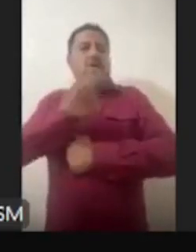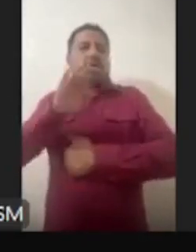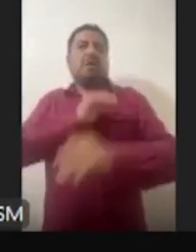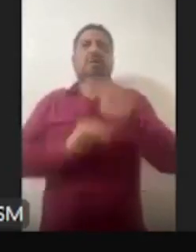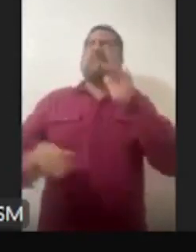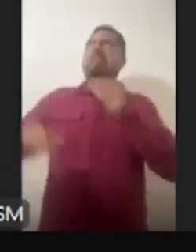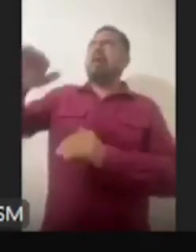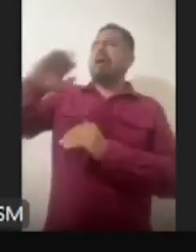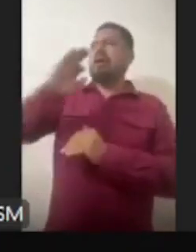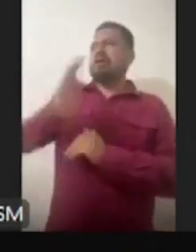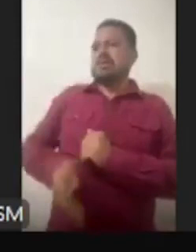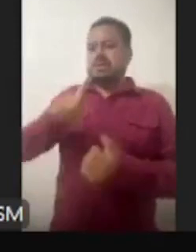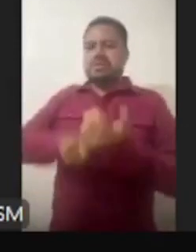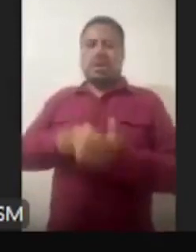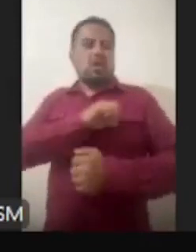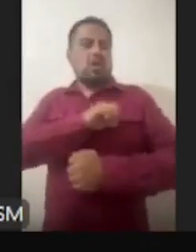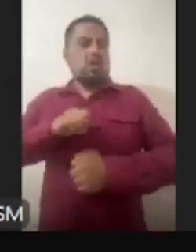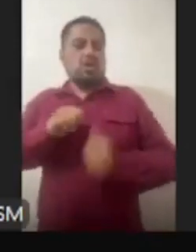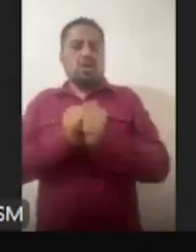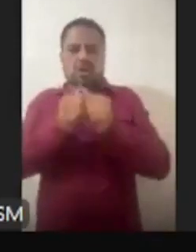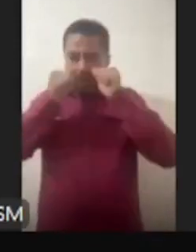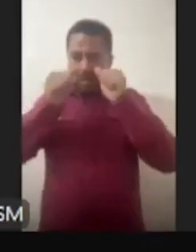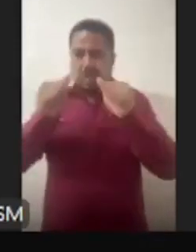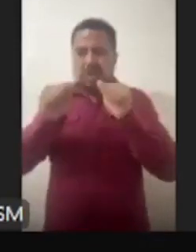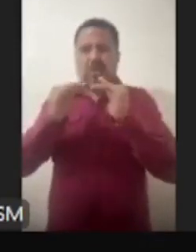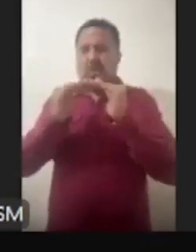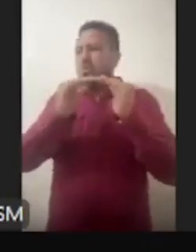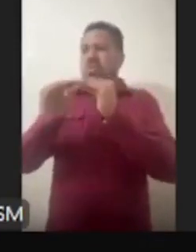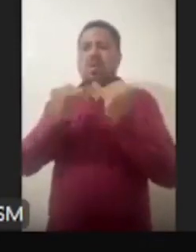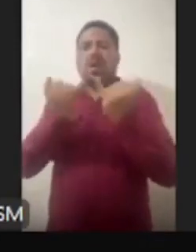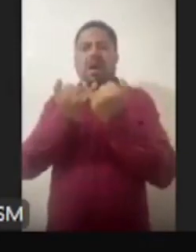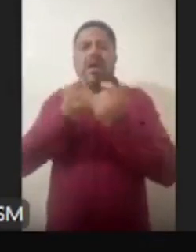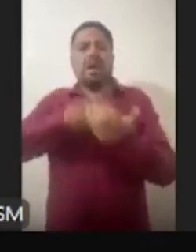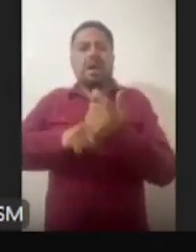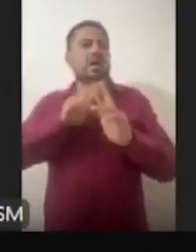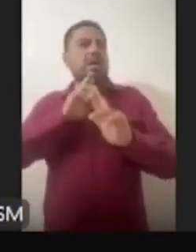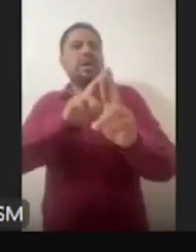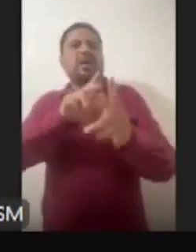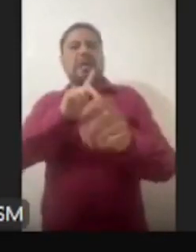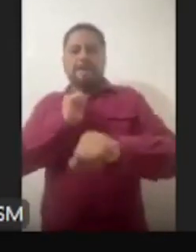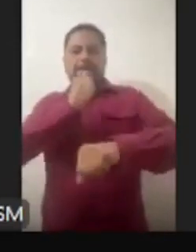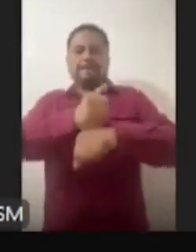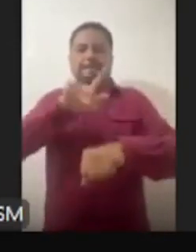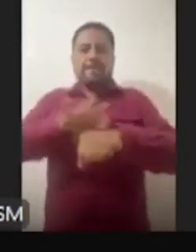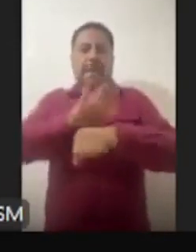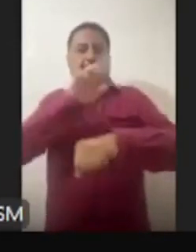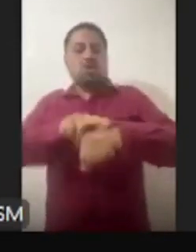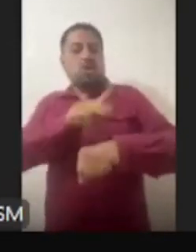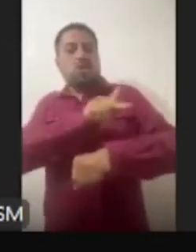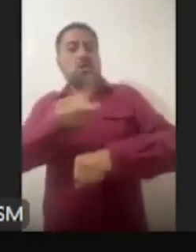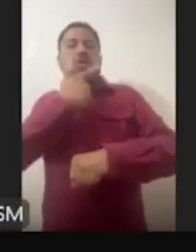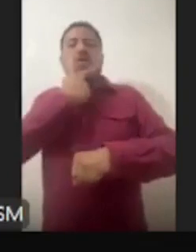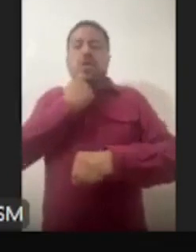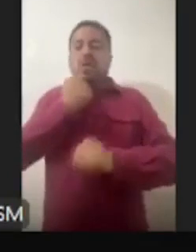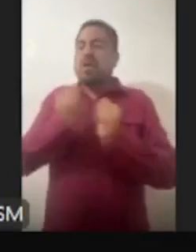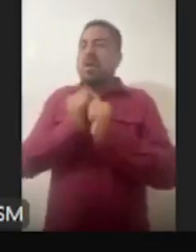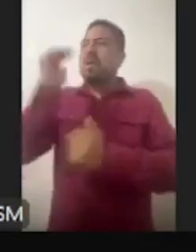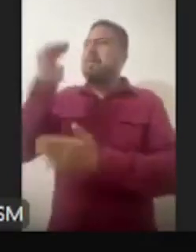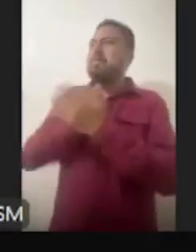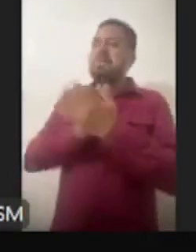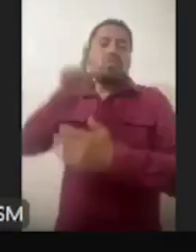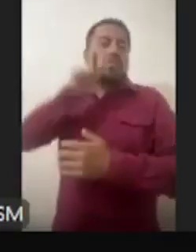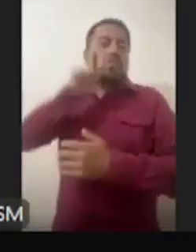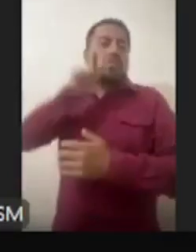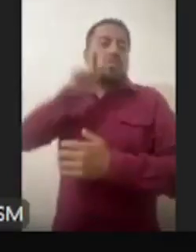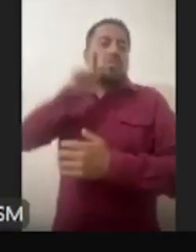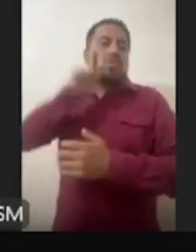obliga al cumplimiento de la paridad de género, al resultar de una postulación mayoritaria de hombres sobre la postulación de mujeres, por lo que los ajustes resultan